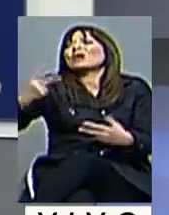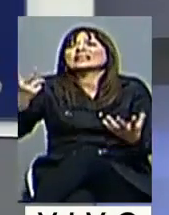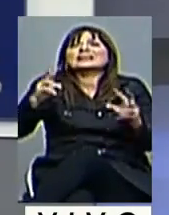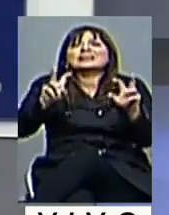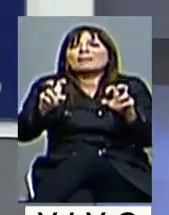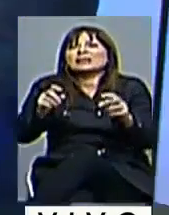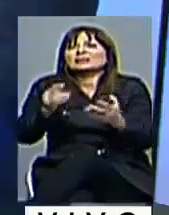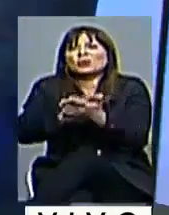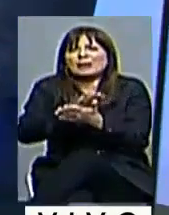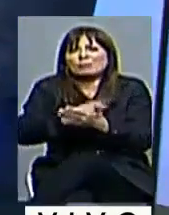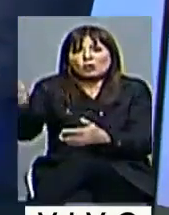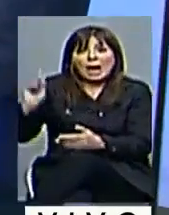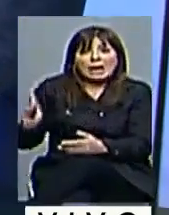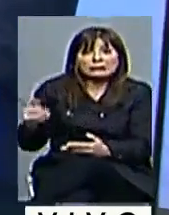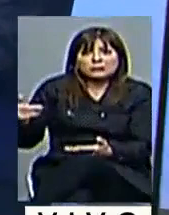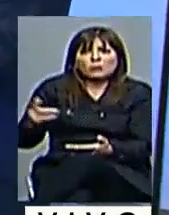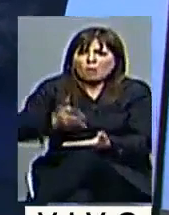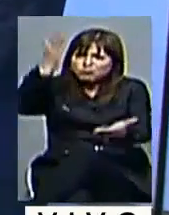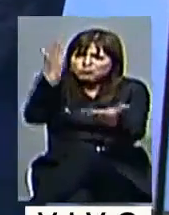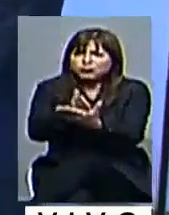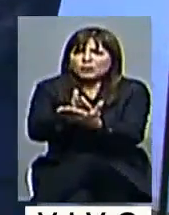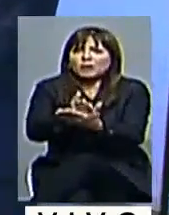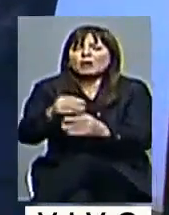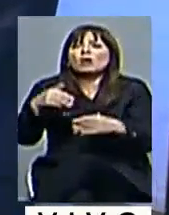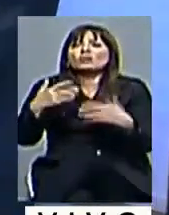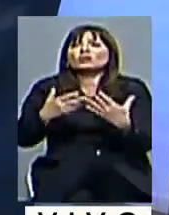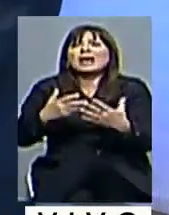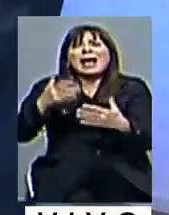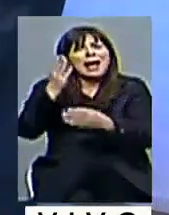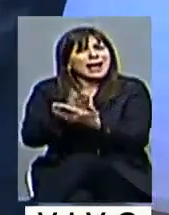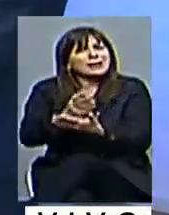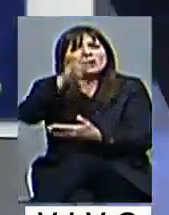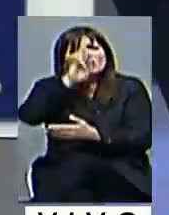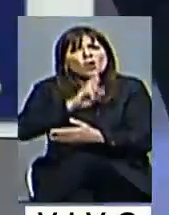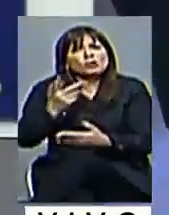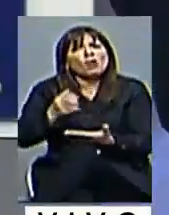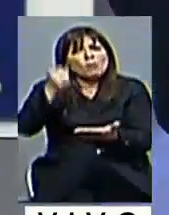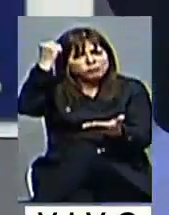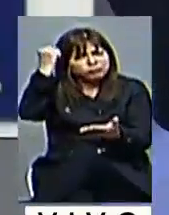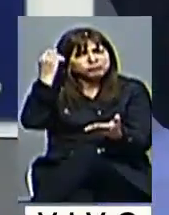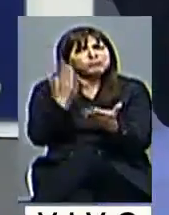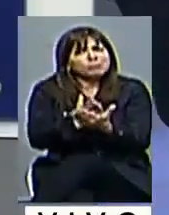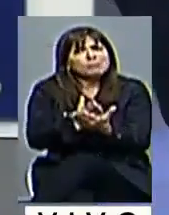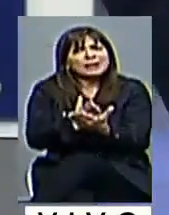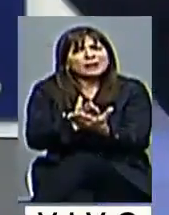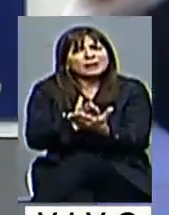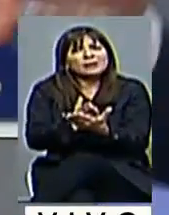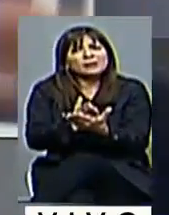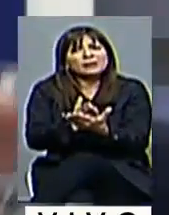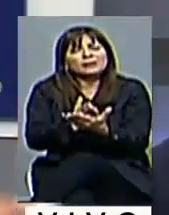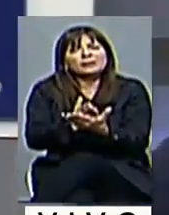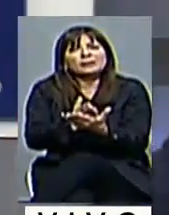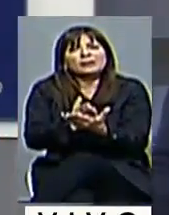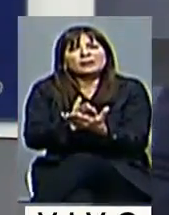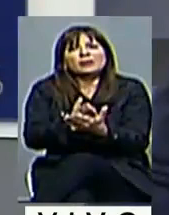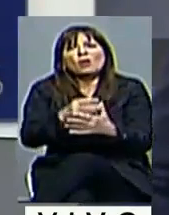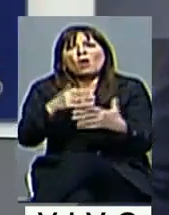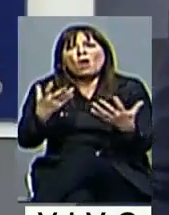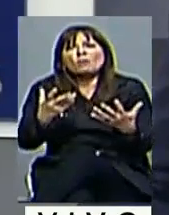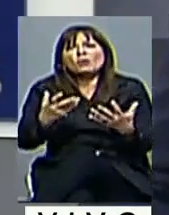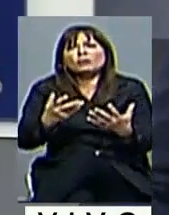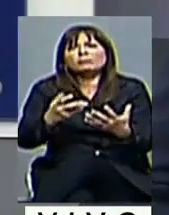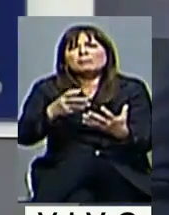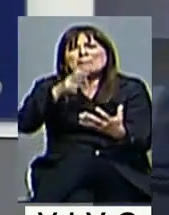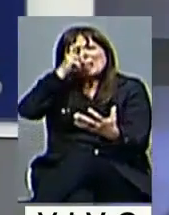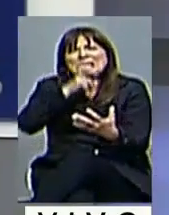donde José Antonio Kast fue tan tajante y donde tiene una posición tan marcada él, así como quien es similar